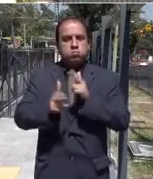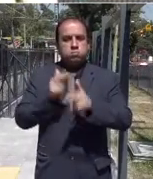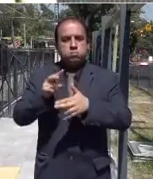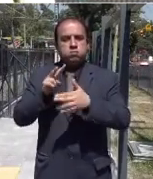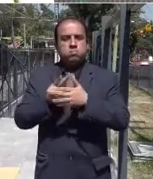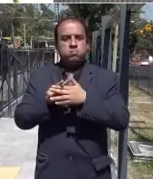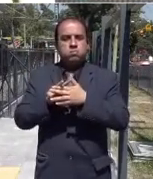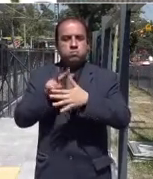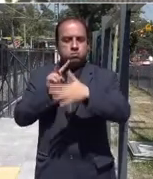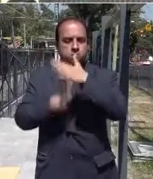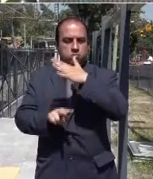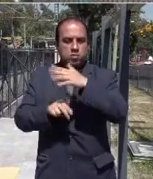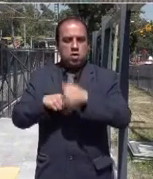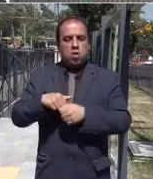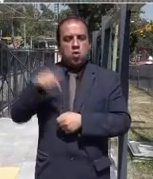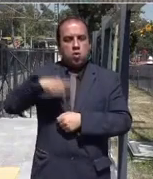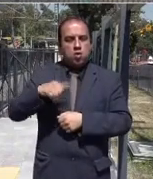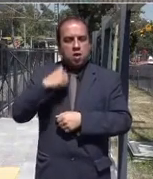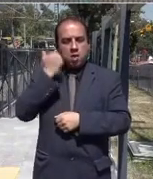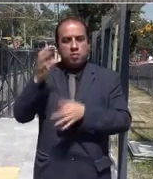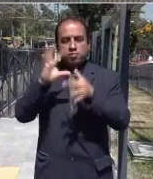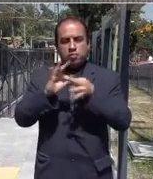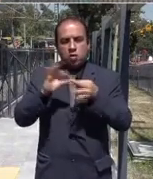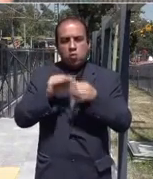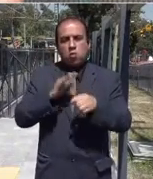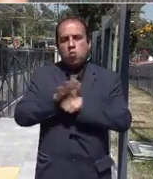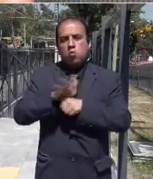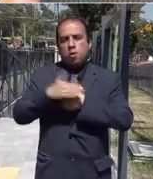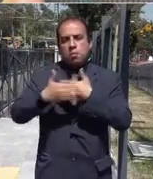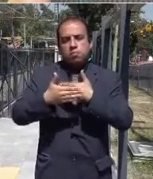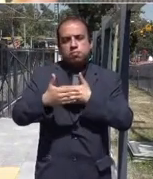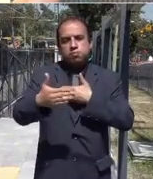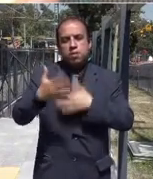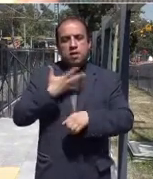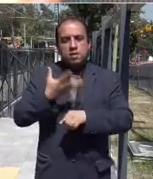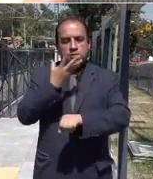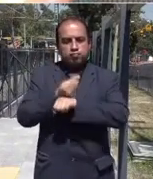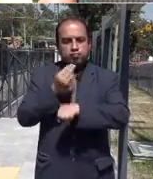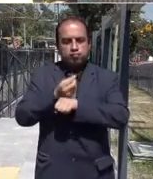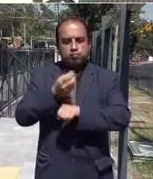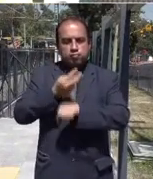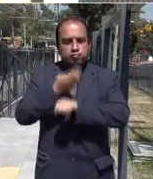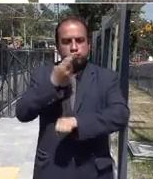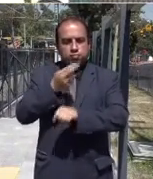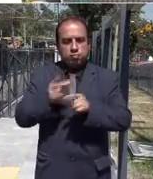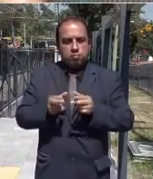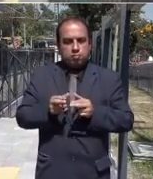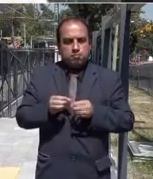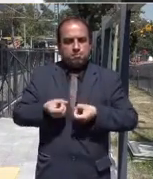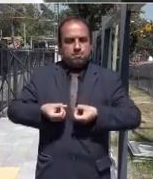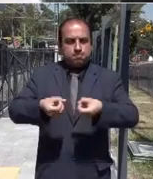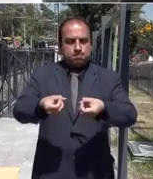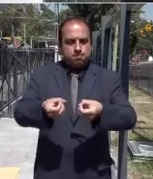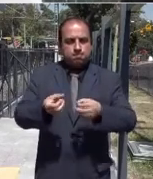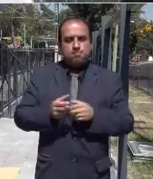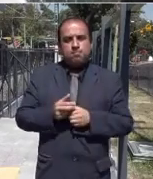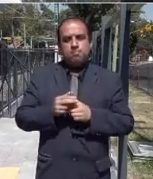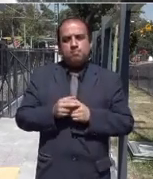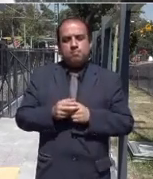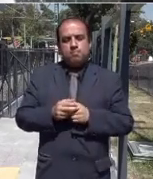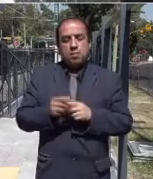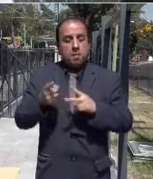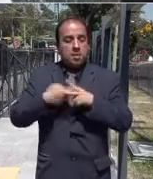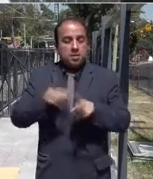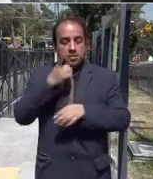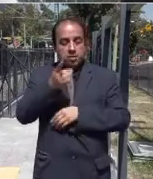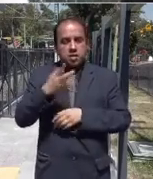queremos dar cuenta de los avances que tiene el mantenimiento mayor de la vía. Comenzar diciendo que hace más